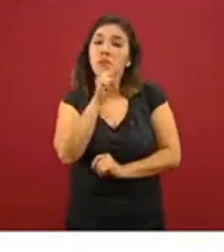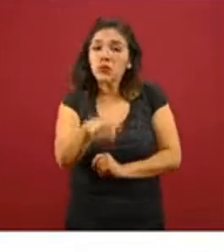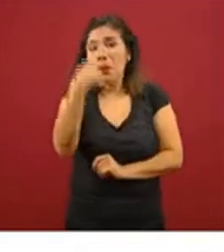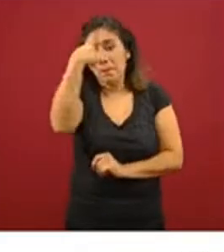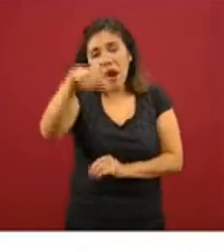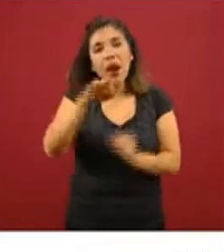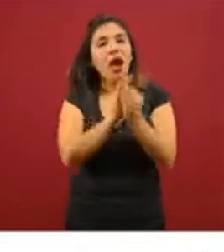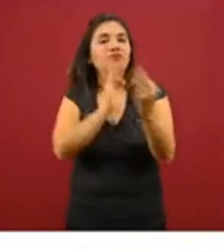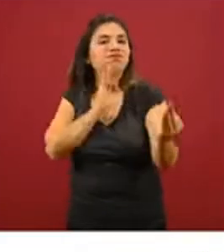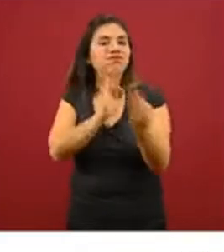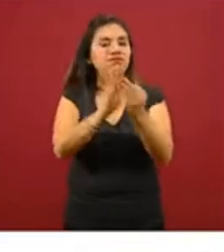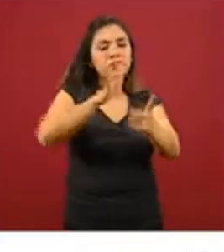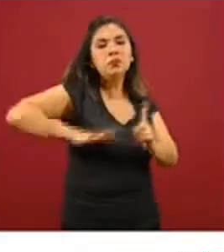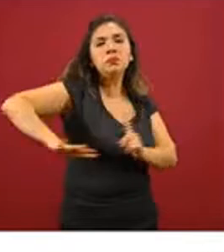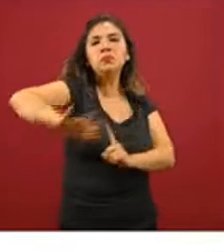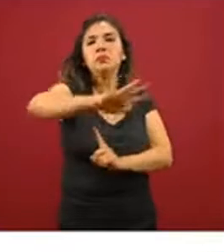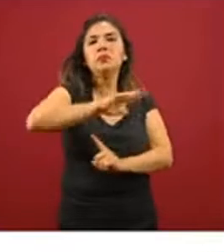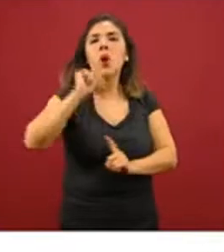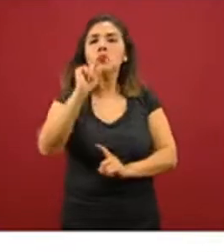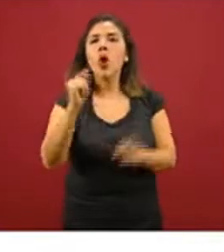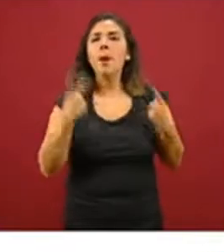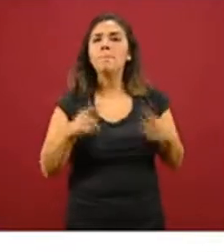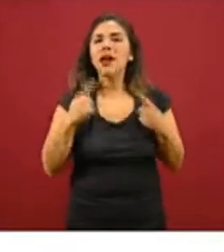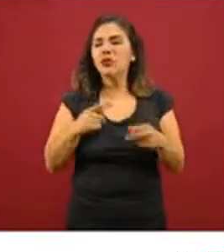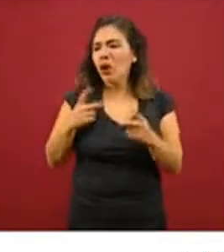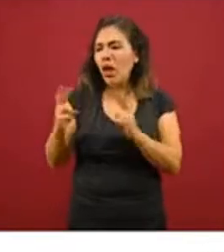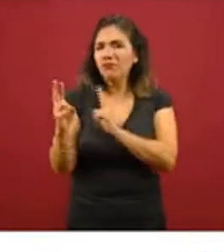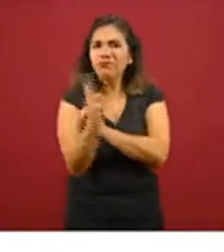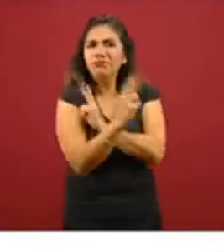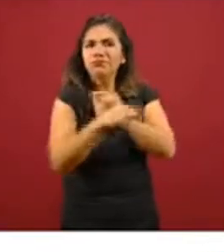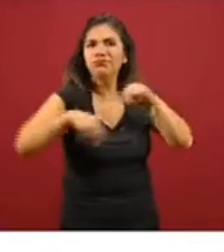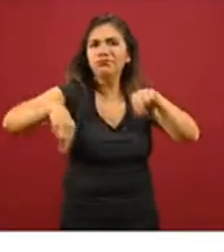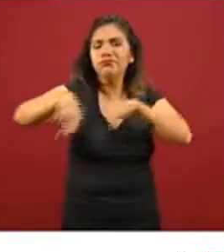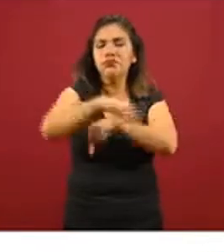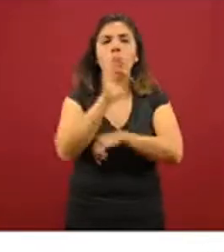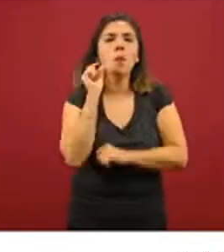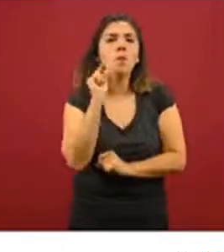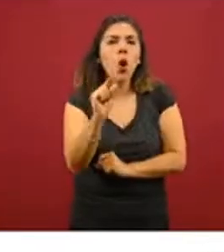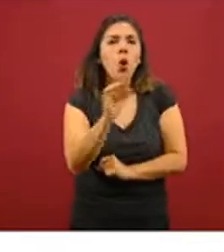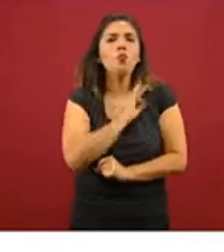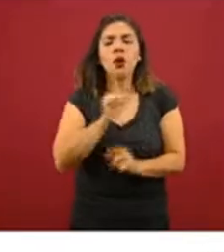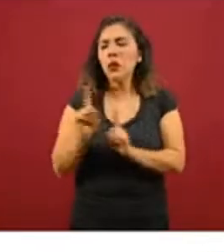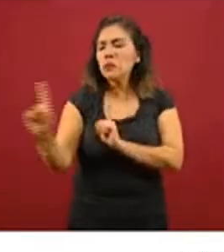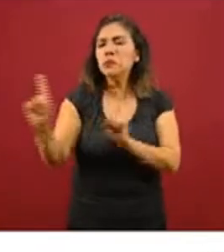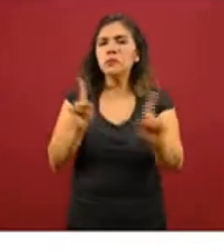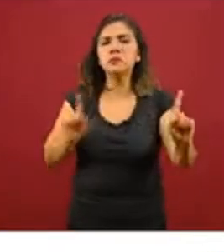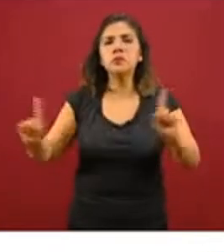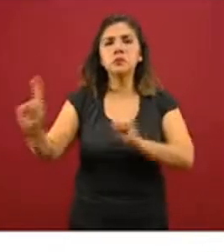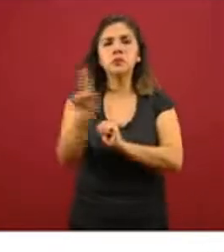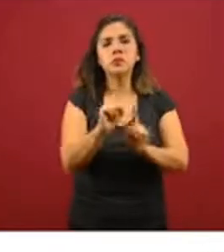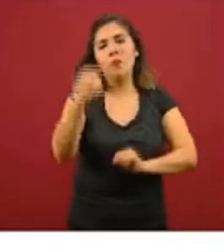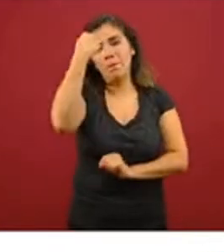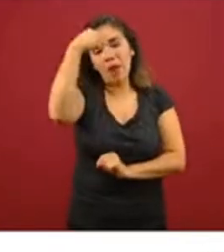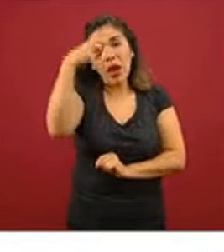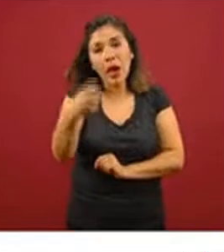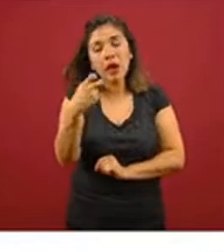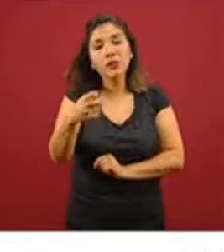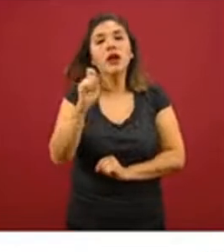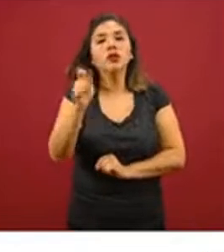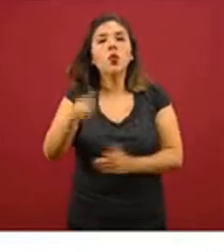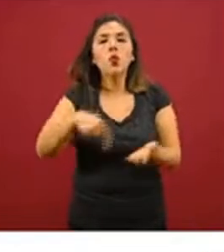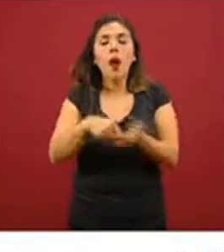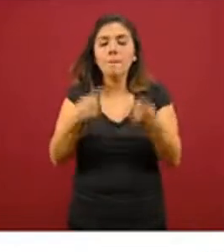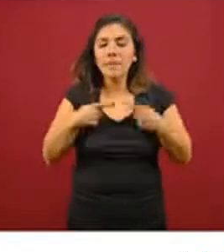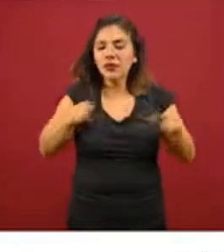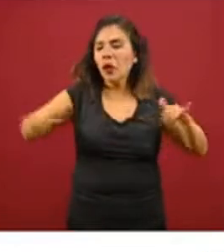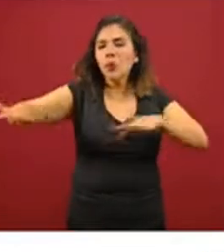mantener sana distancia. Al tener pocas personas ingresando a este tipo de establecimientos, la idea es que estas estén